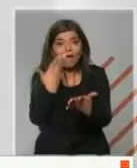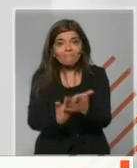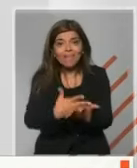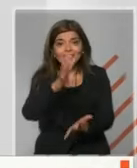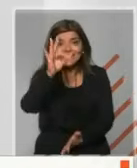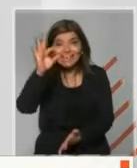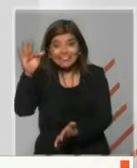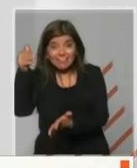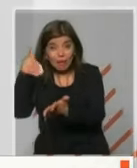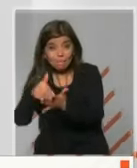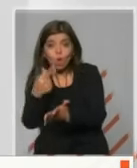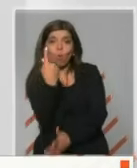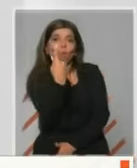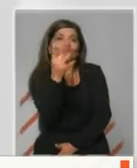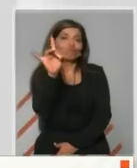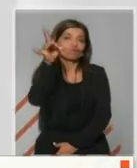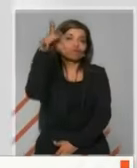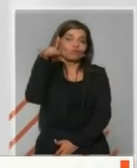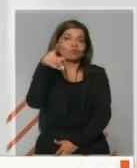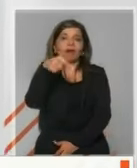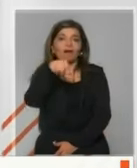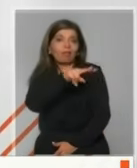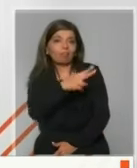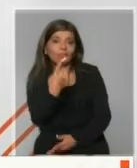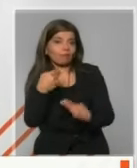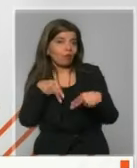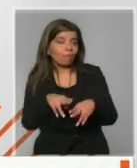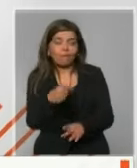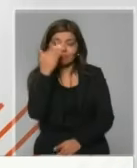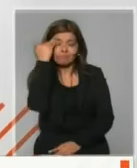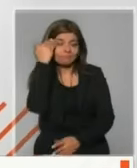que obviamente ni Samuel ni Gabriela pensaron que